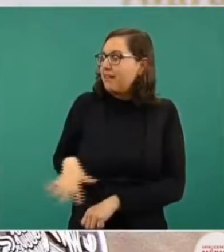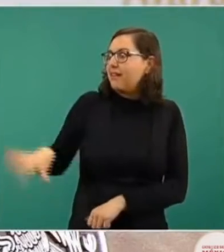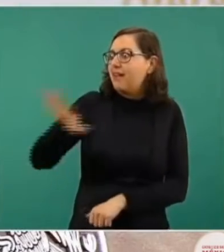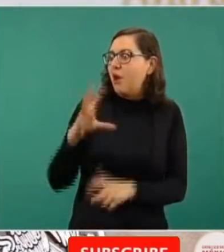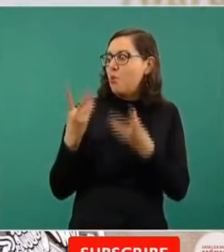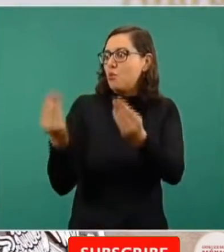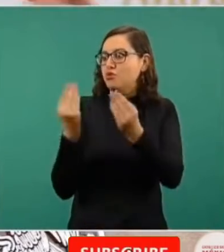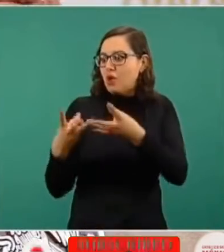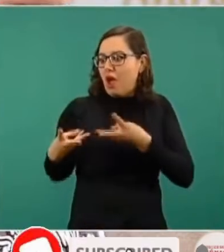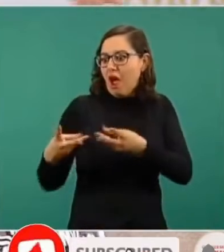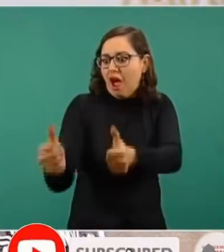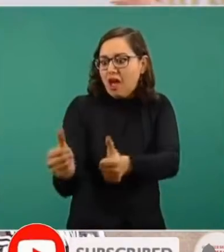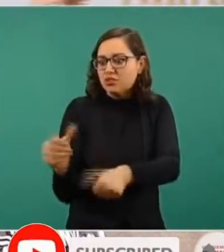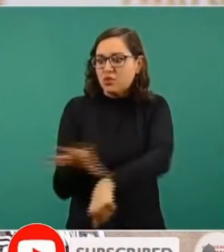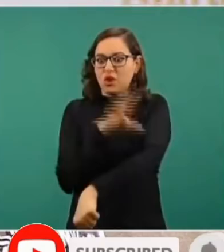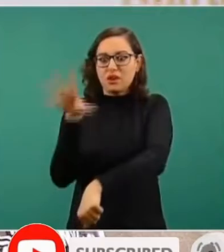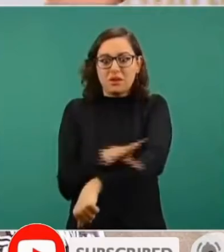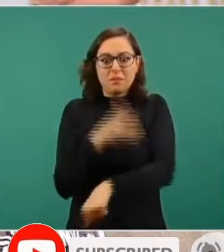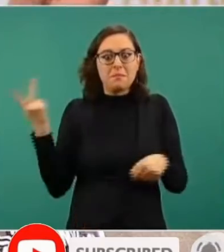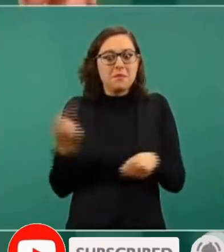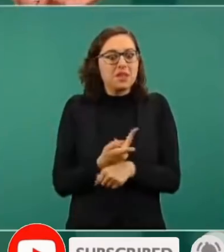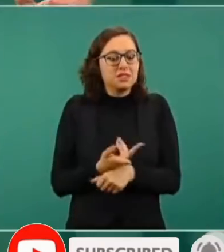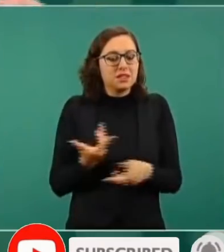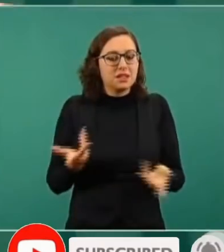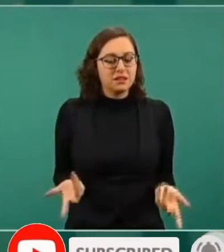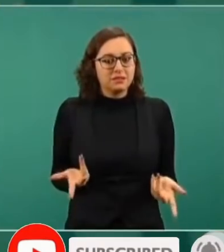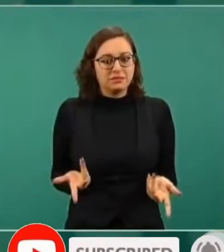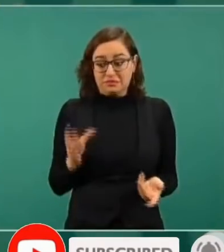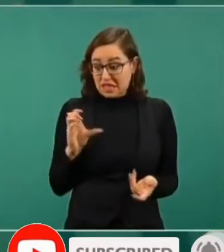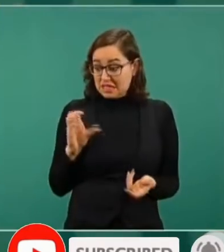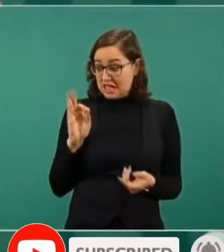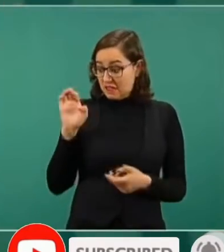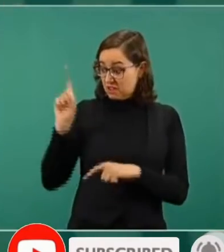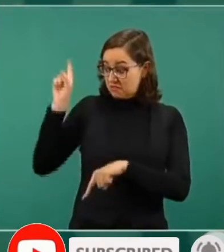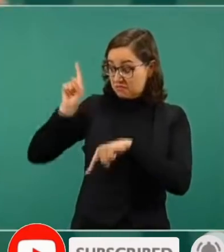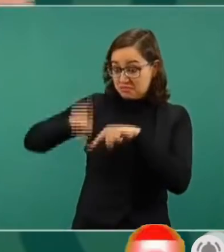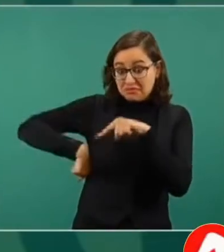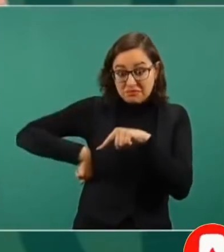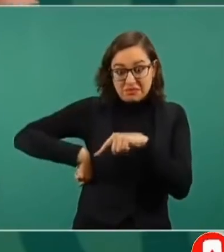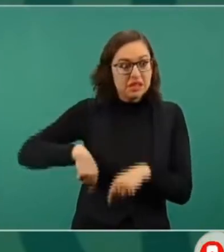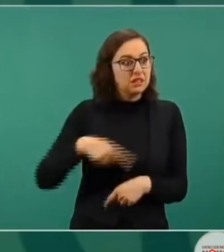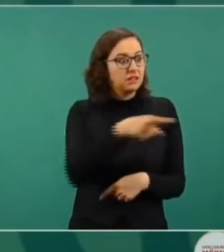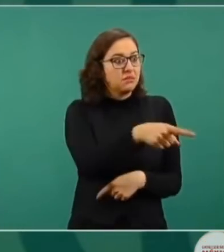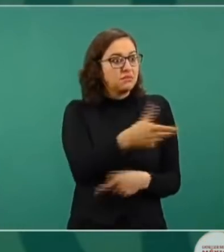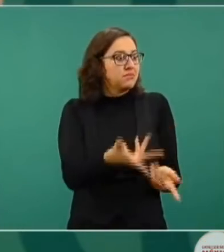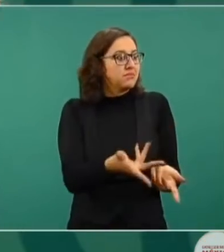intermitencia y todos estos permisos, ¿verdad?, que han dado, ¿verdad?, de manera irresponsable, ponen en